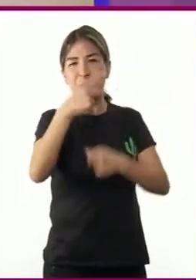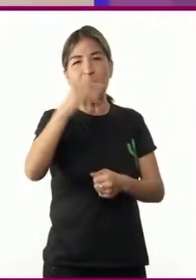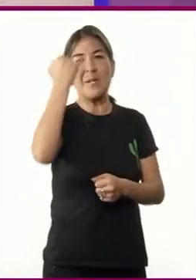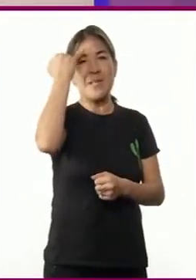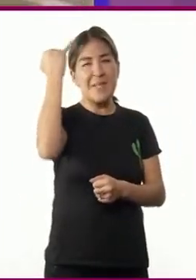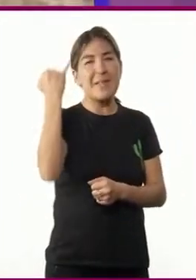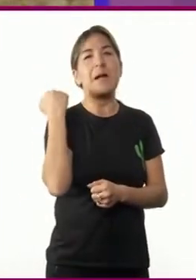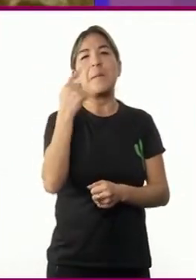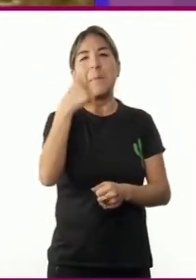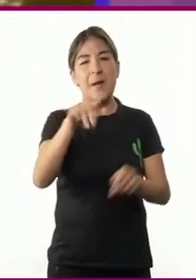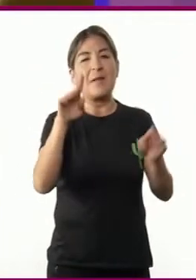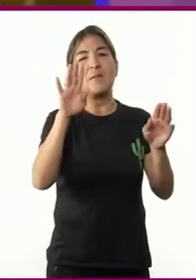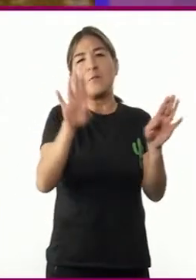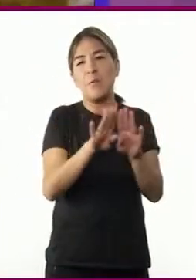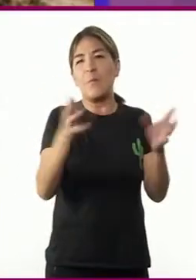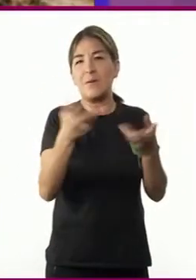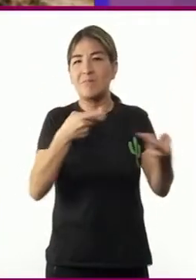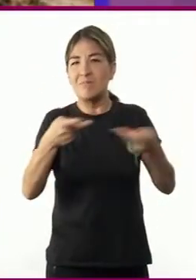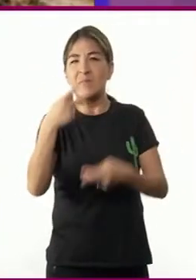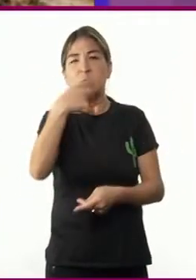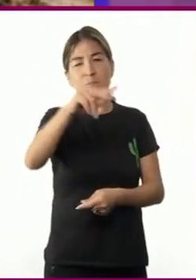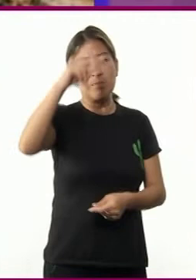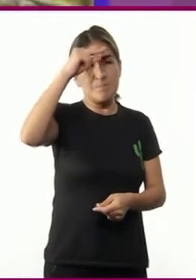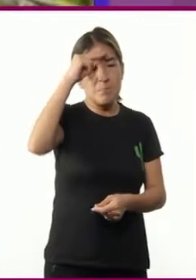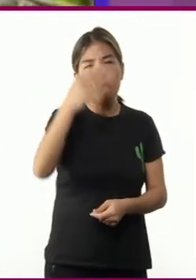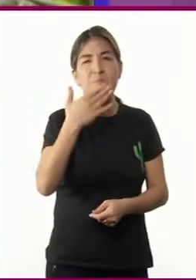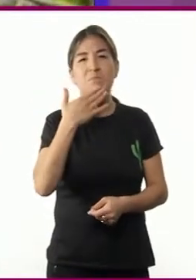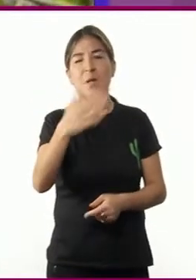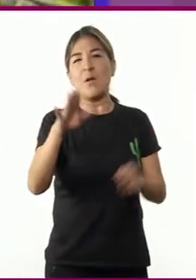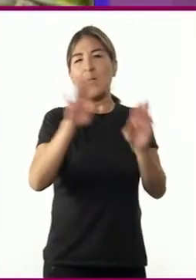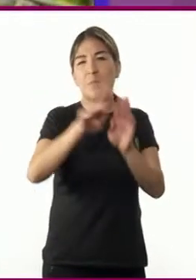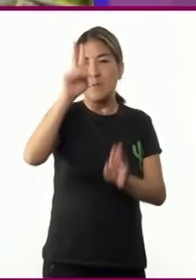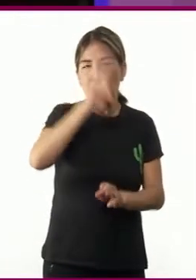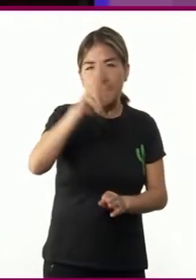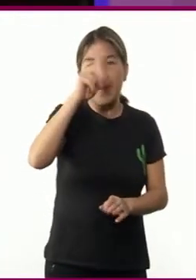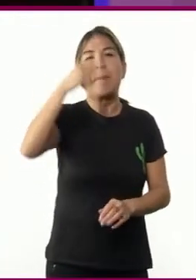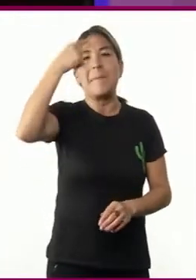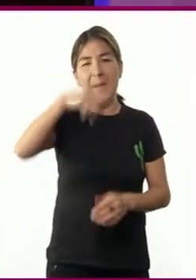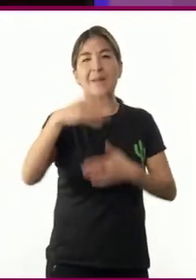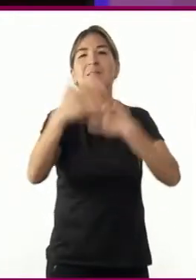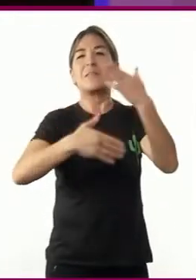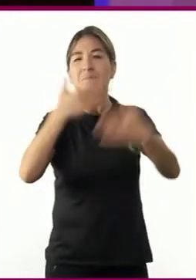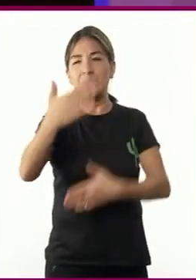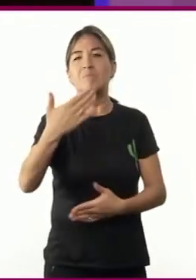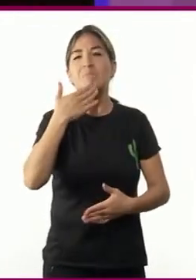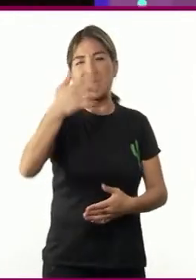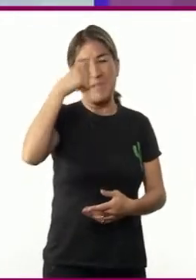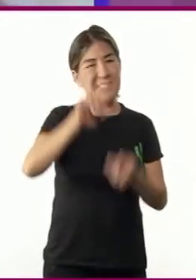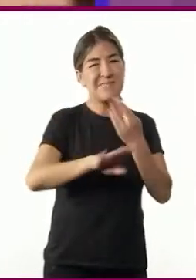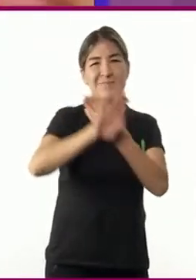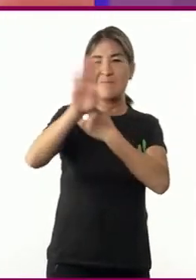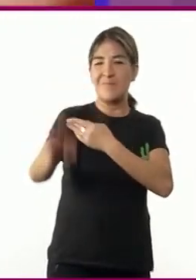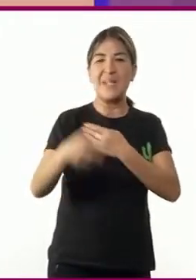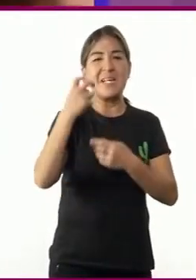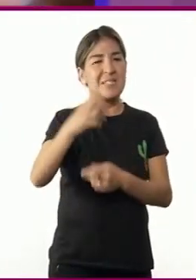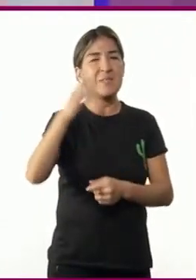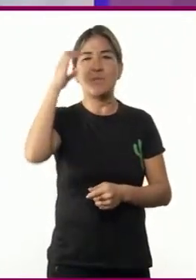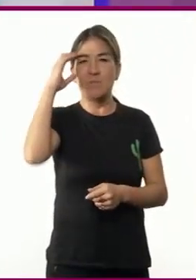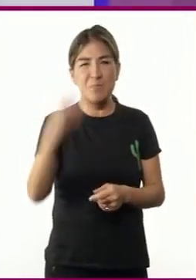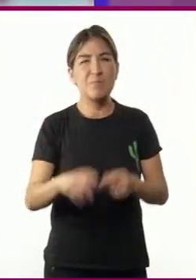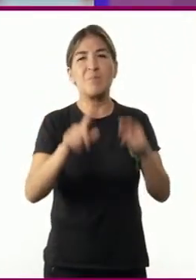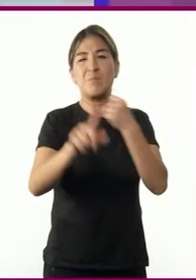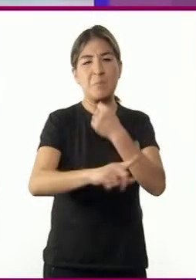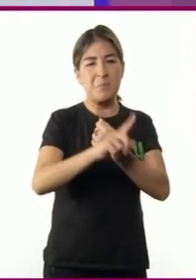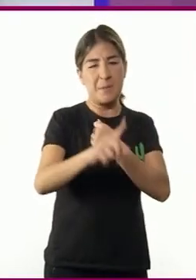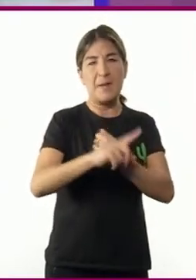para actuar con inteligencia y sabiduría y resolver grandes conflictos apartándose de la violencia y logrando la paz en